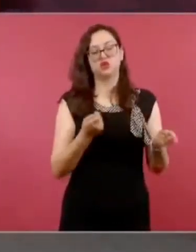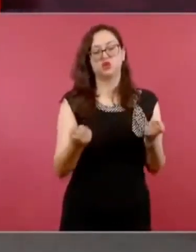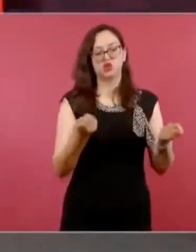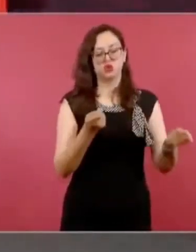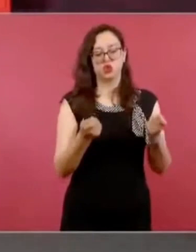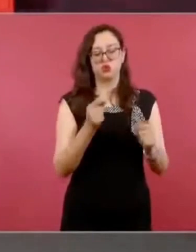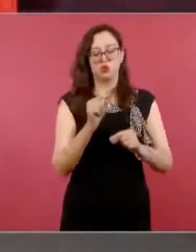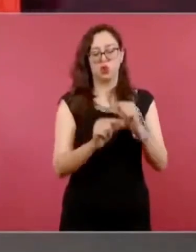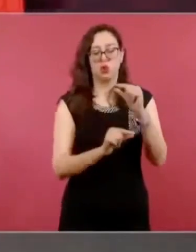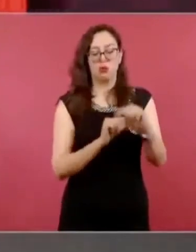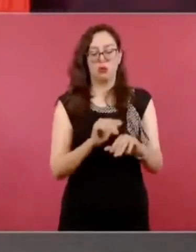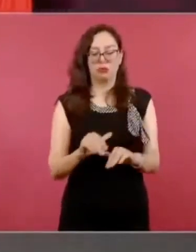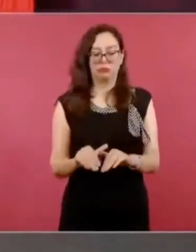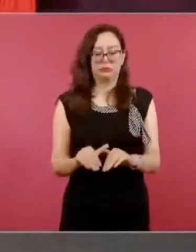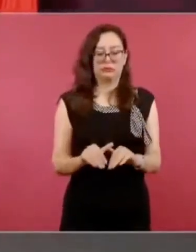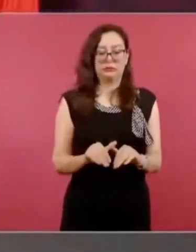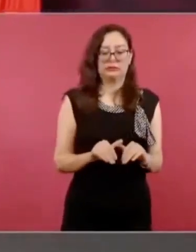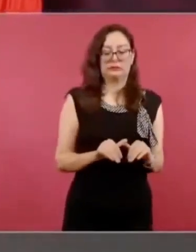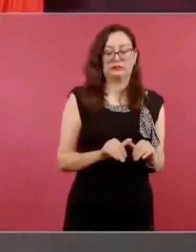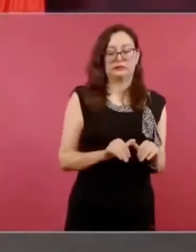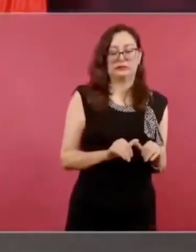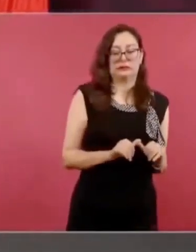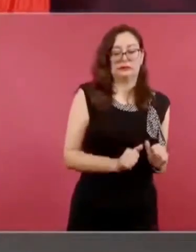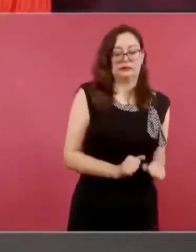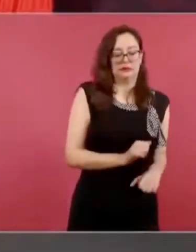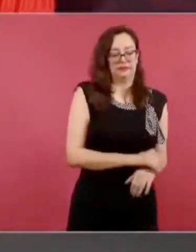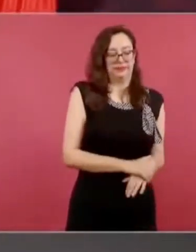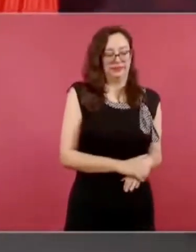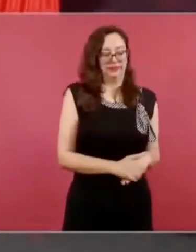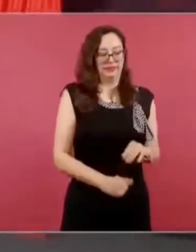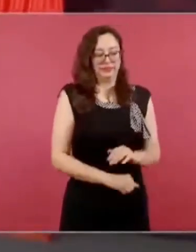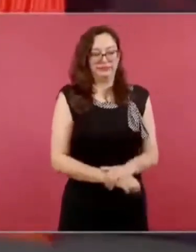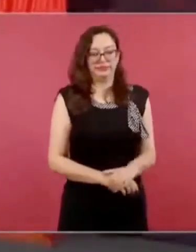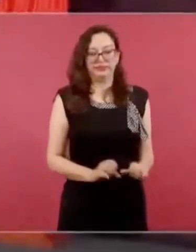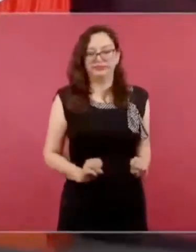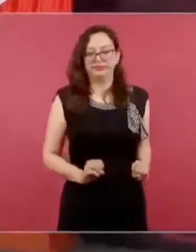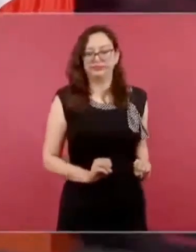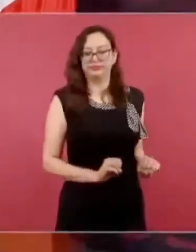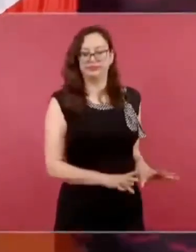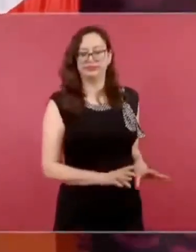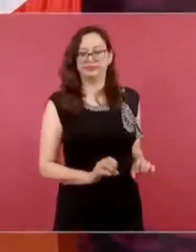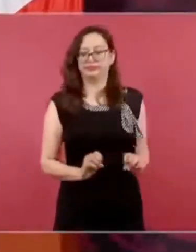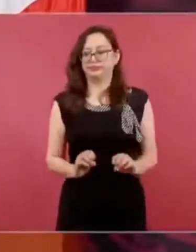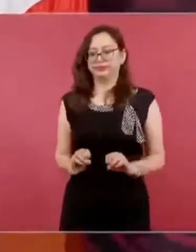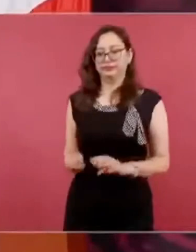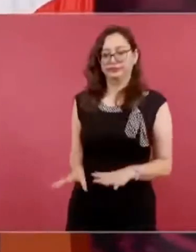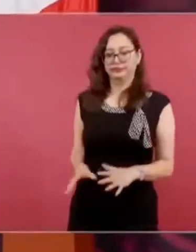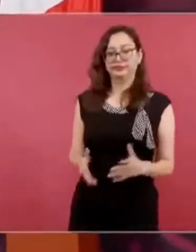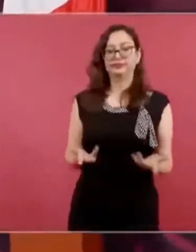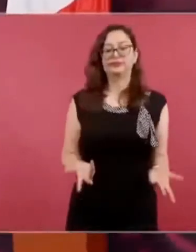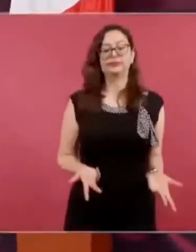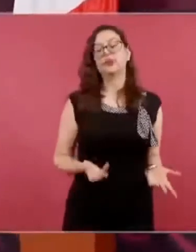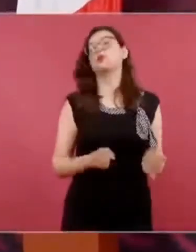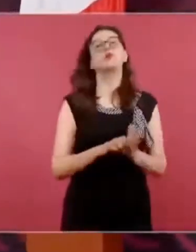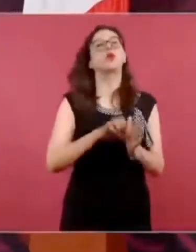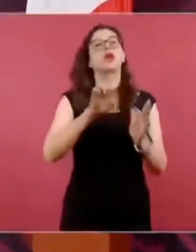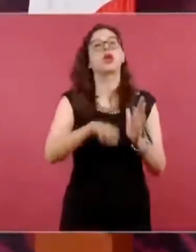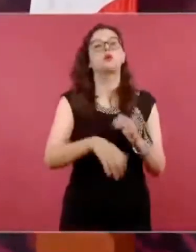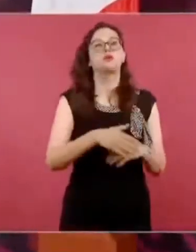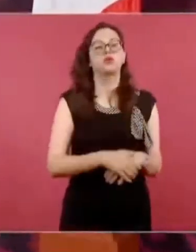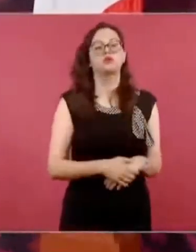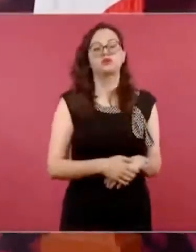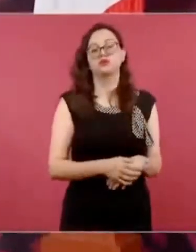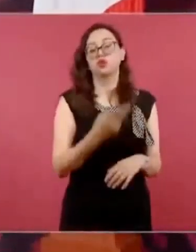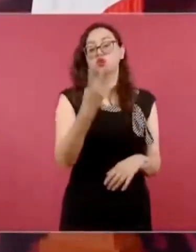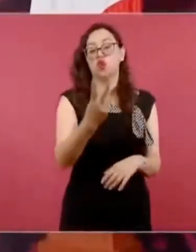haciendo a un lado, deslindando de esas agrupaciones que manejaba Krause y Aguilar